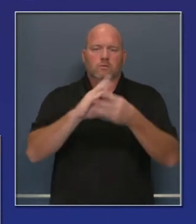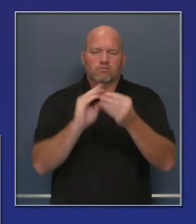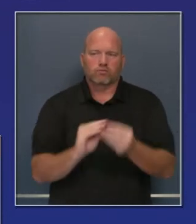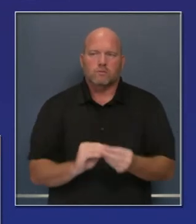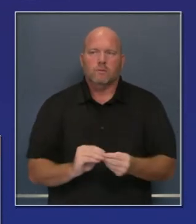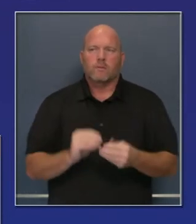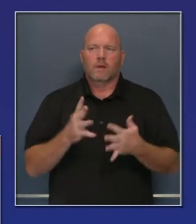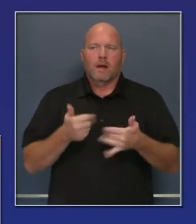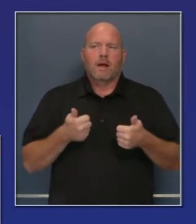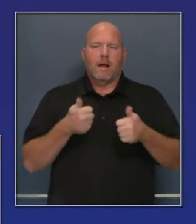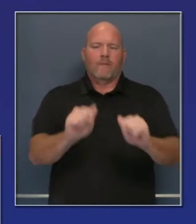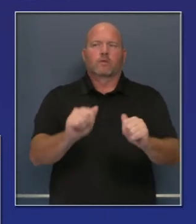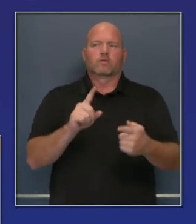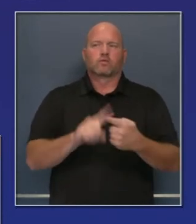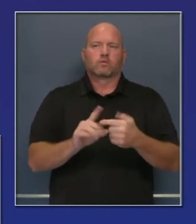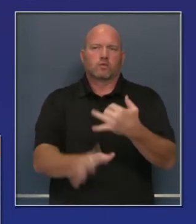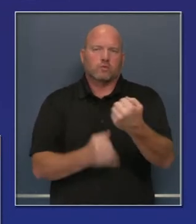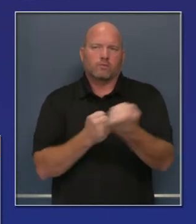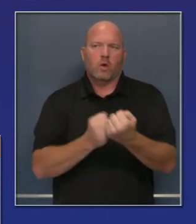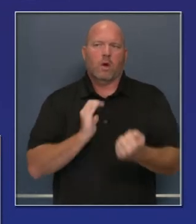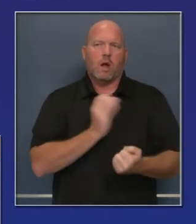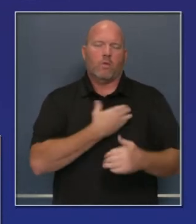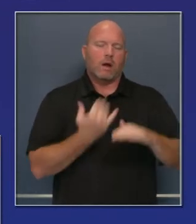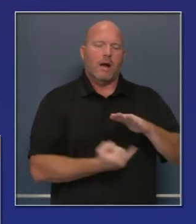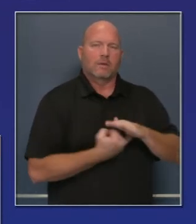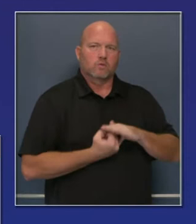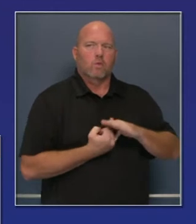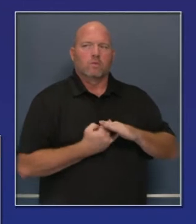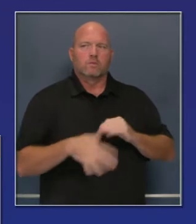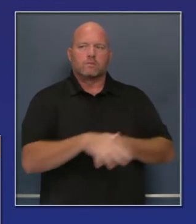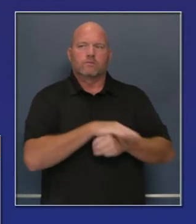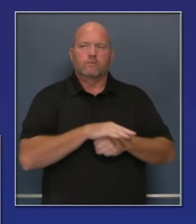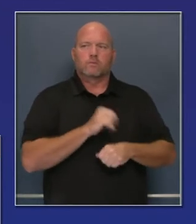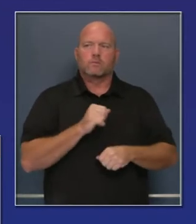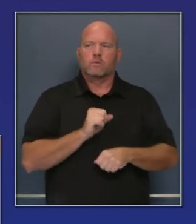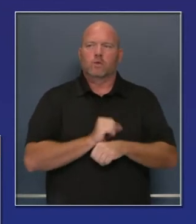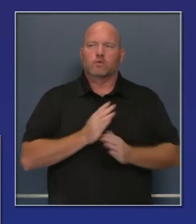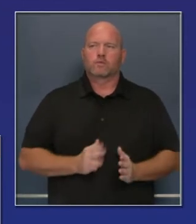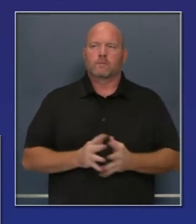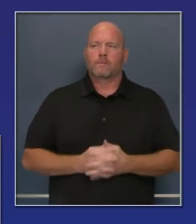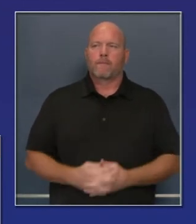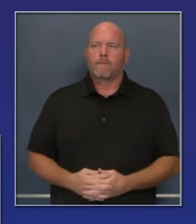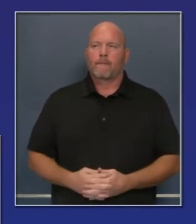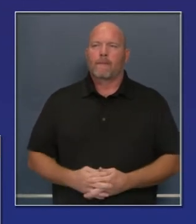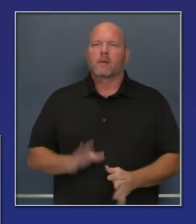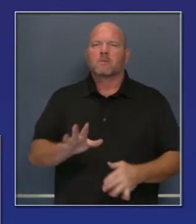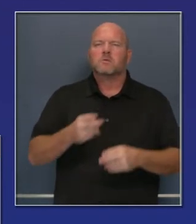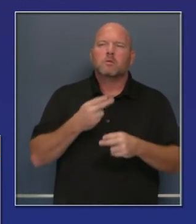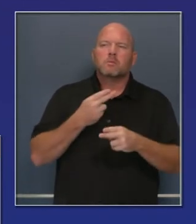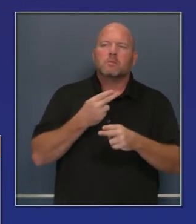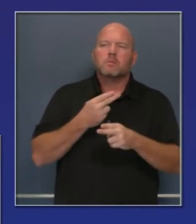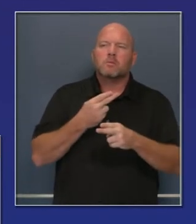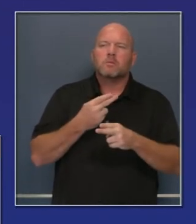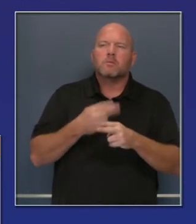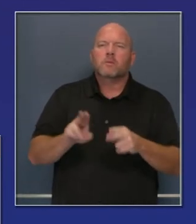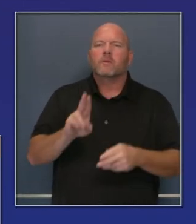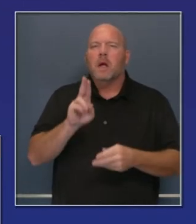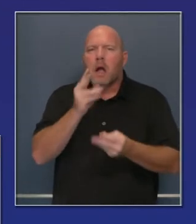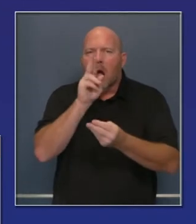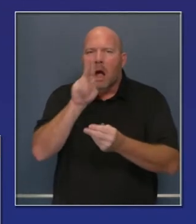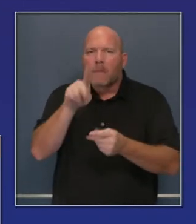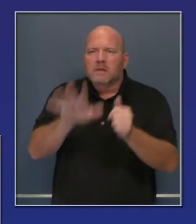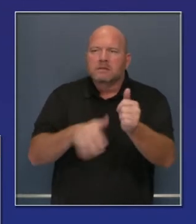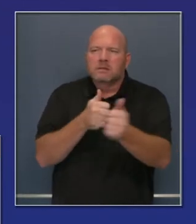les mencione en este esfuerzo para conseguir estos esfuerzos de aislamiento y cuarentena.